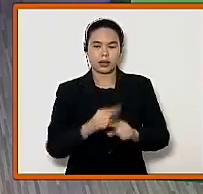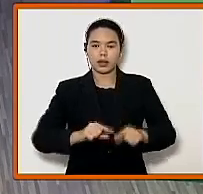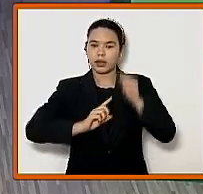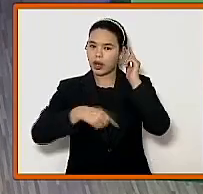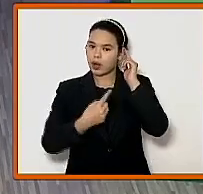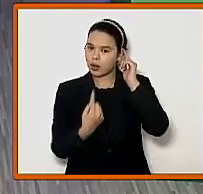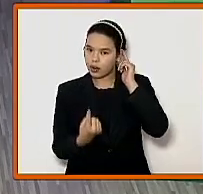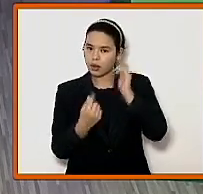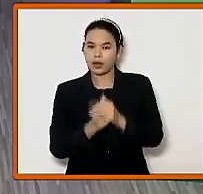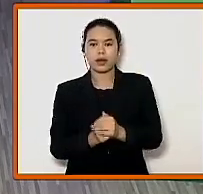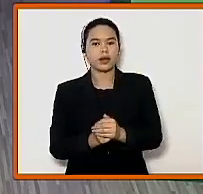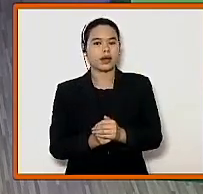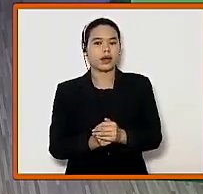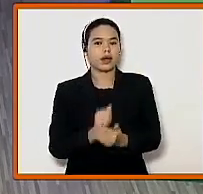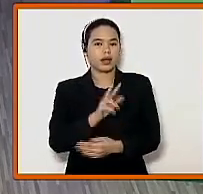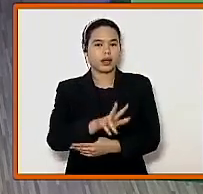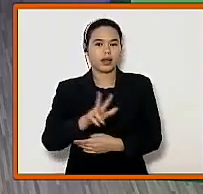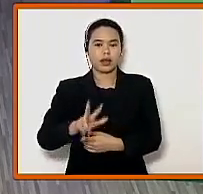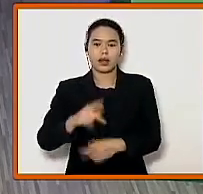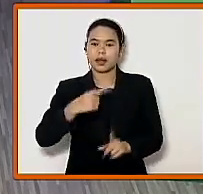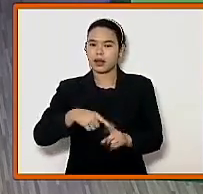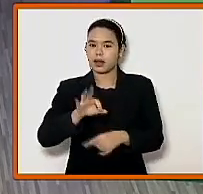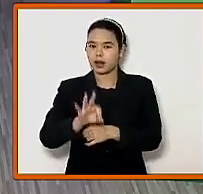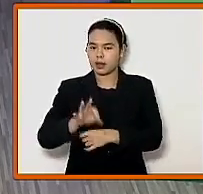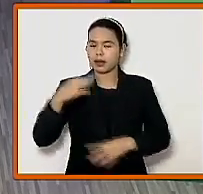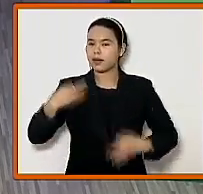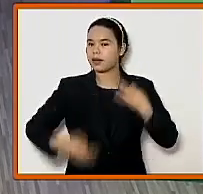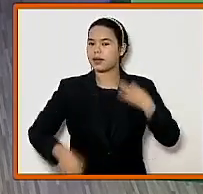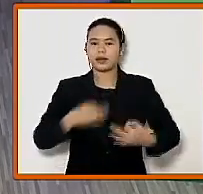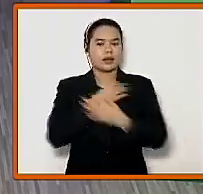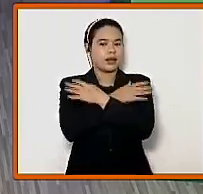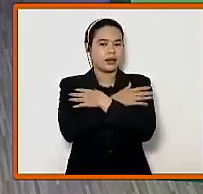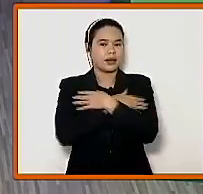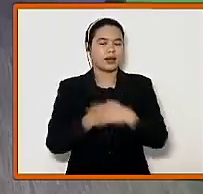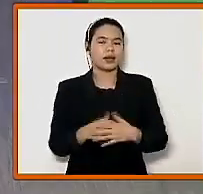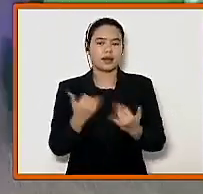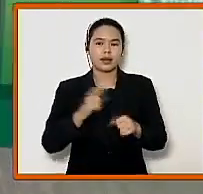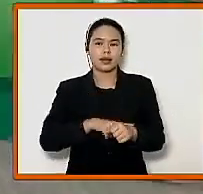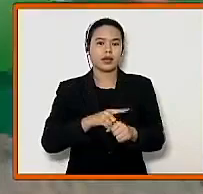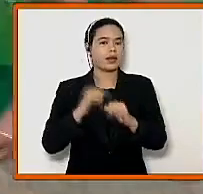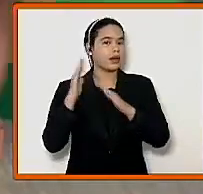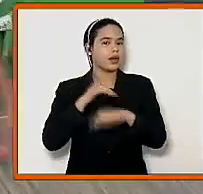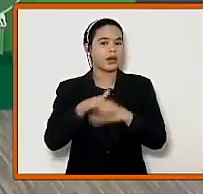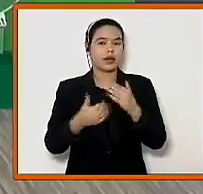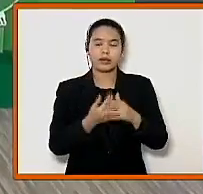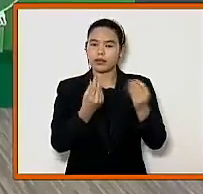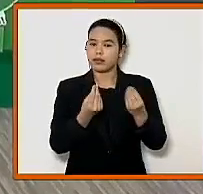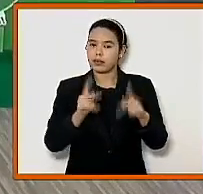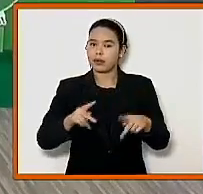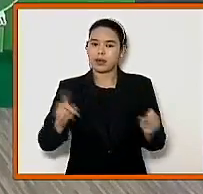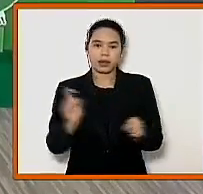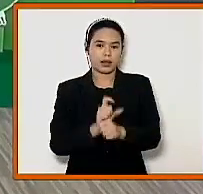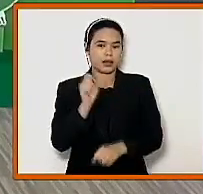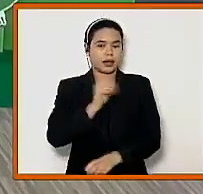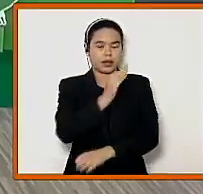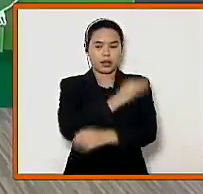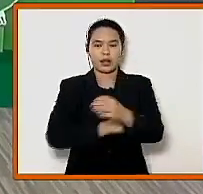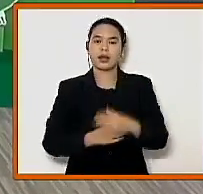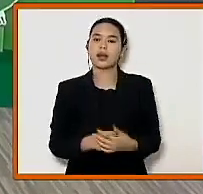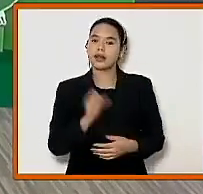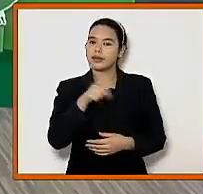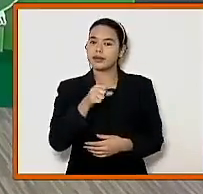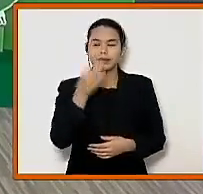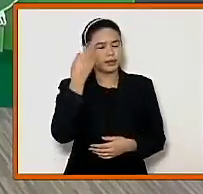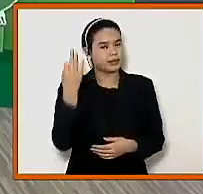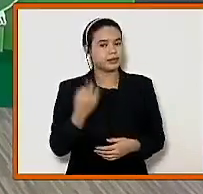más uno, 33 más 9. Muchas felicidades. Esperamos tener muchos ganadores para esta tarde, Cecilia. Así es,